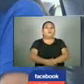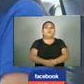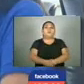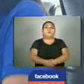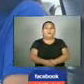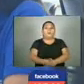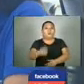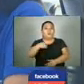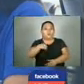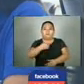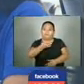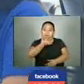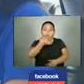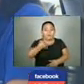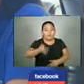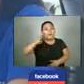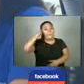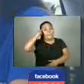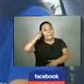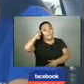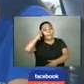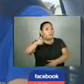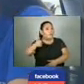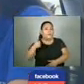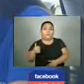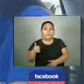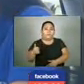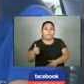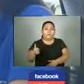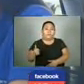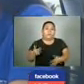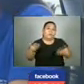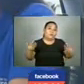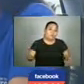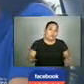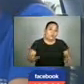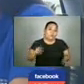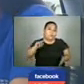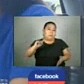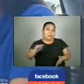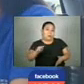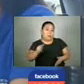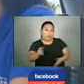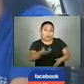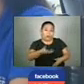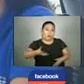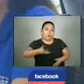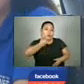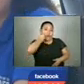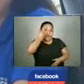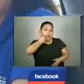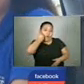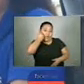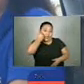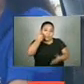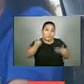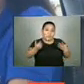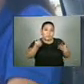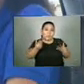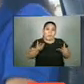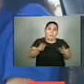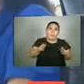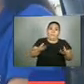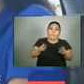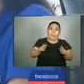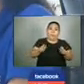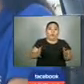Considero que realmente, bueno, pues porque al principio creo que como jóvenes uno de nuestros principales miedos